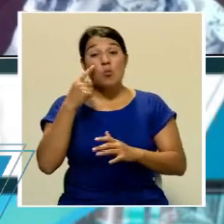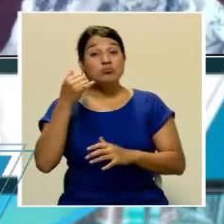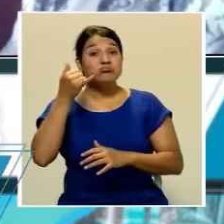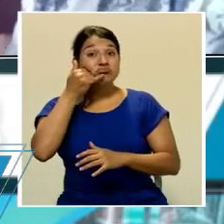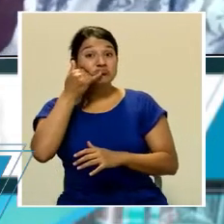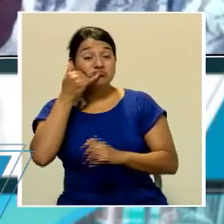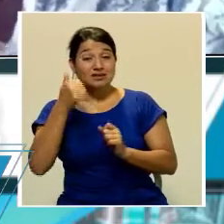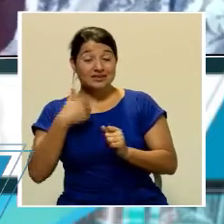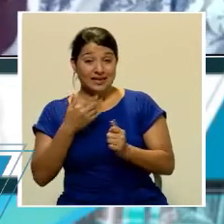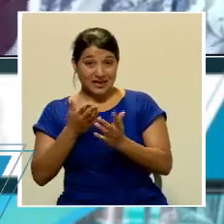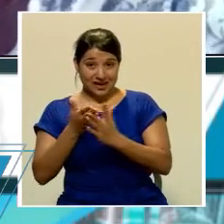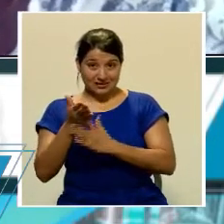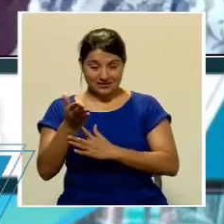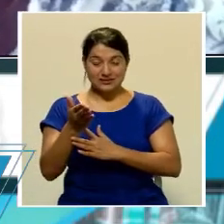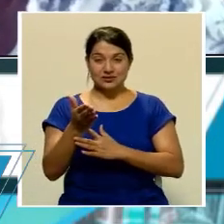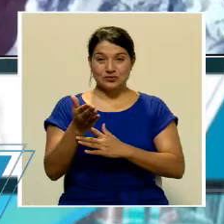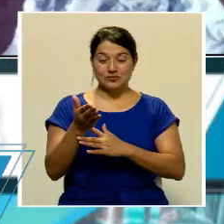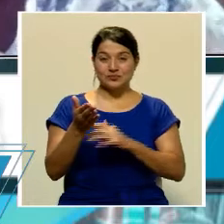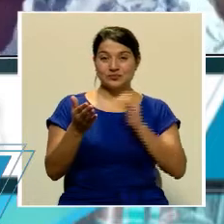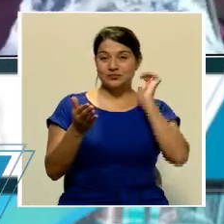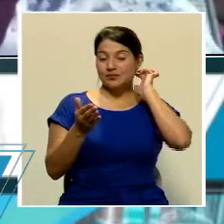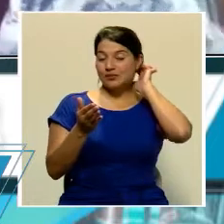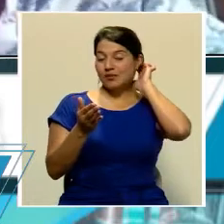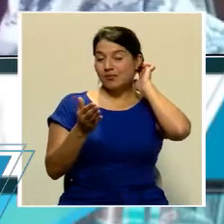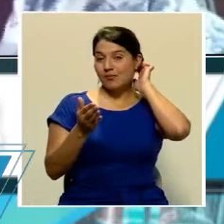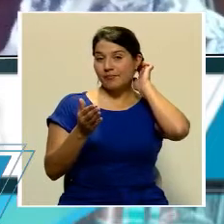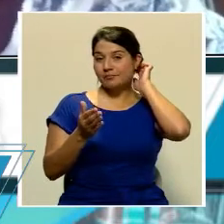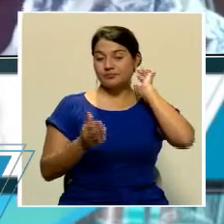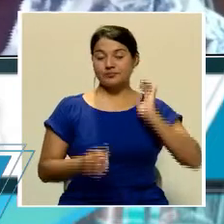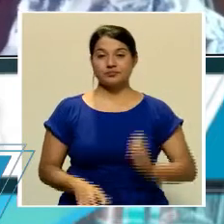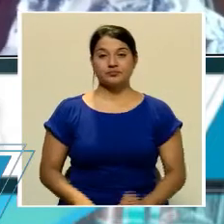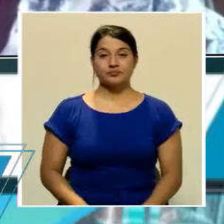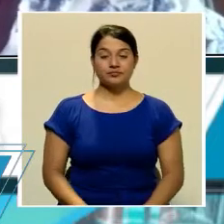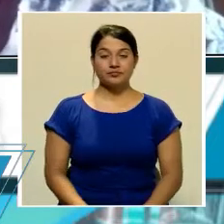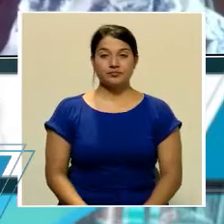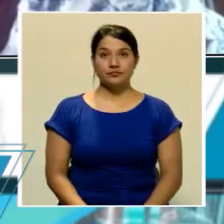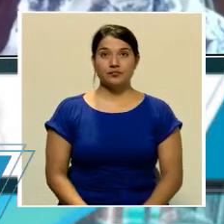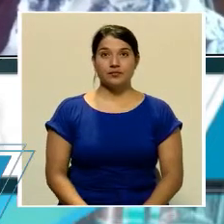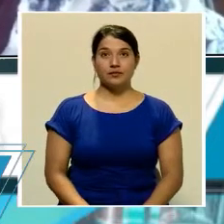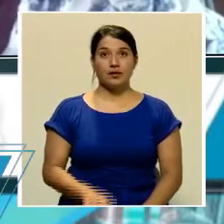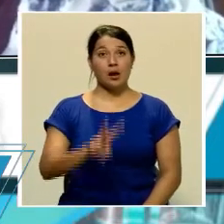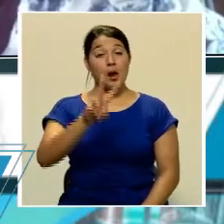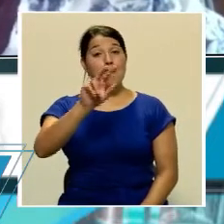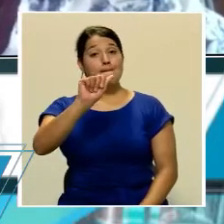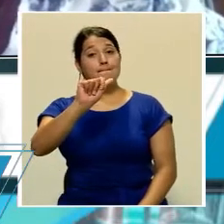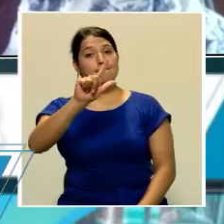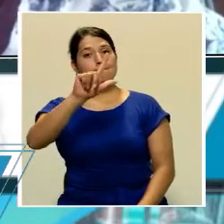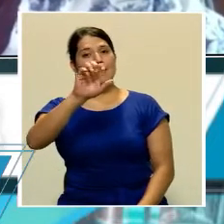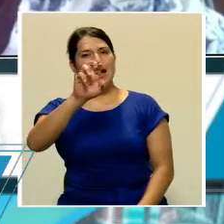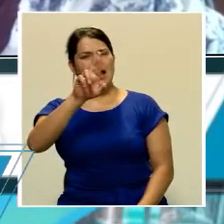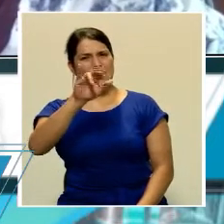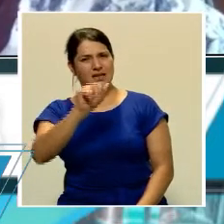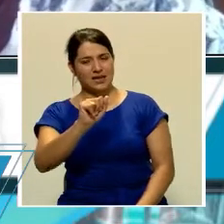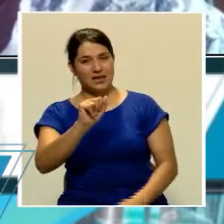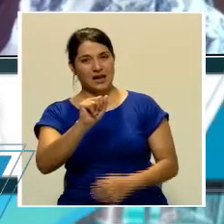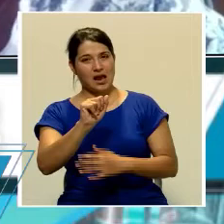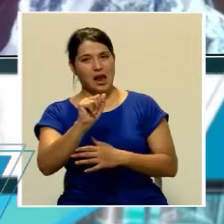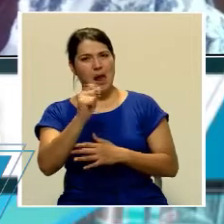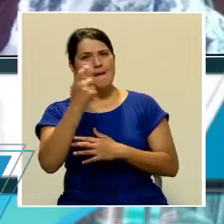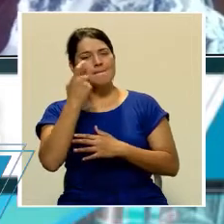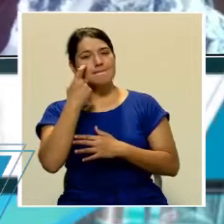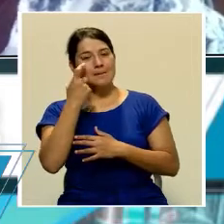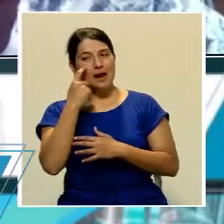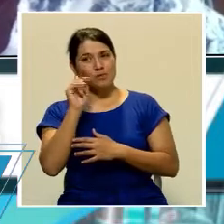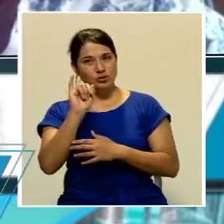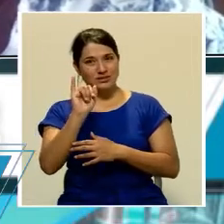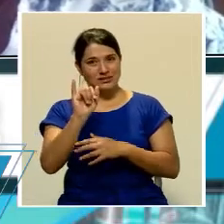hogares, de cuánto pueden estar comprando datos, por ejemplo, ¿verdad? Valeria, le propongo que veamos esos gráficos como